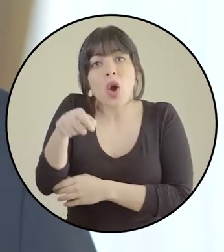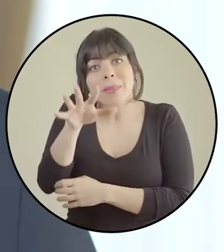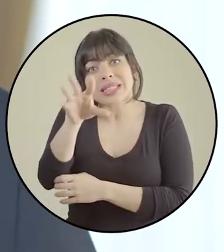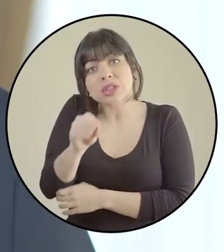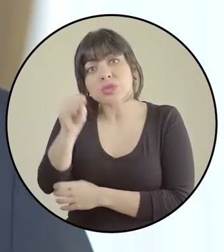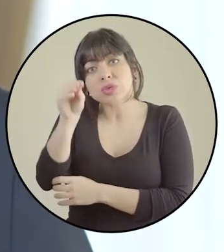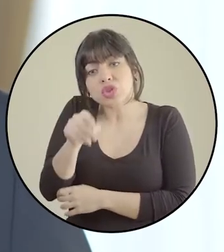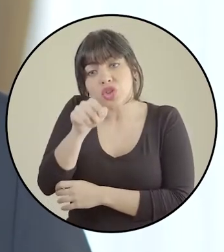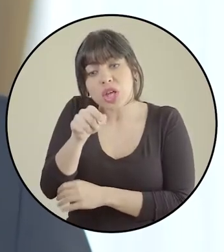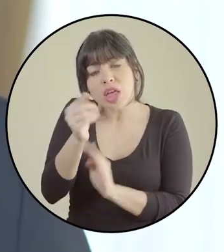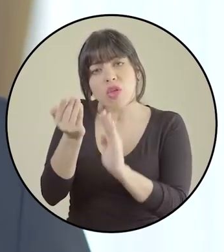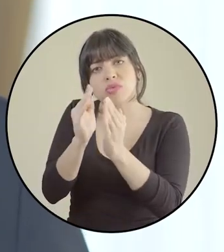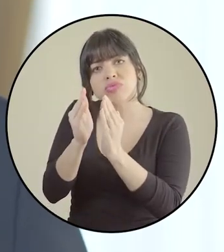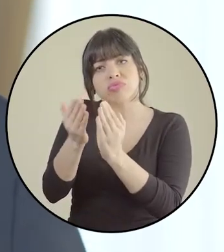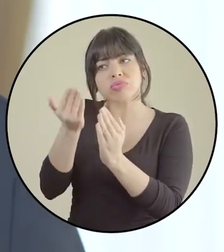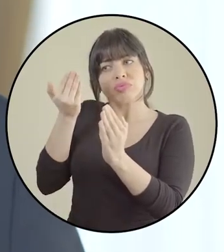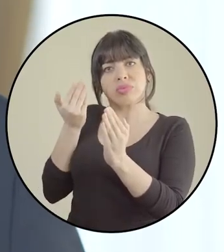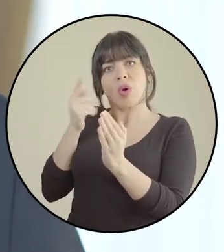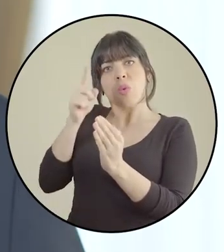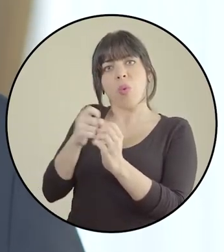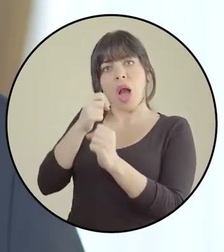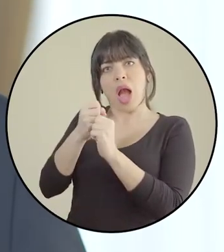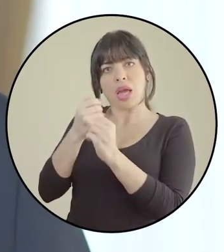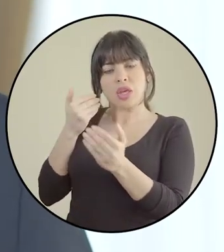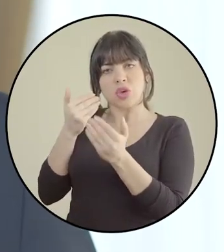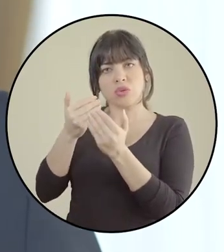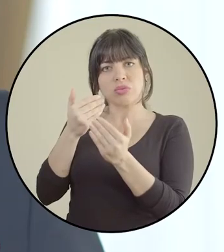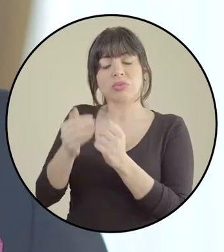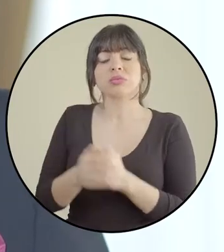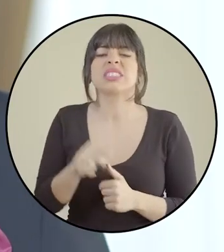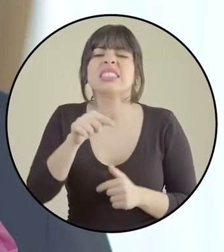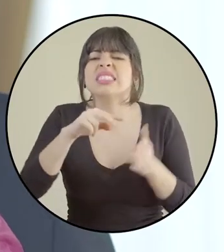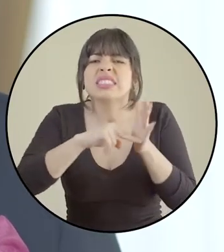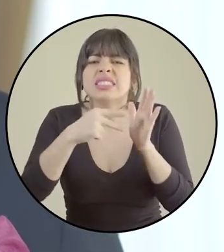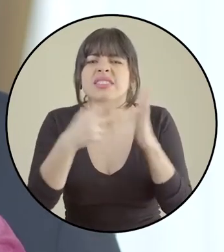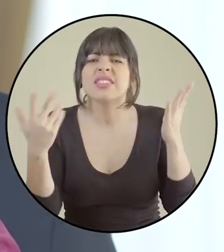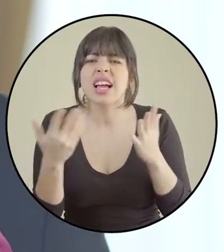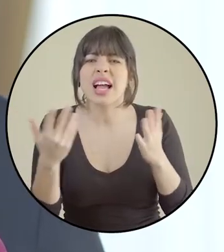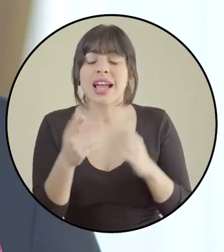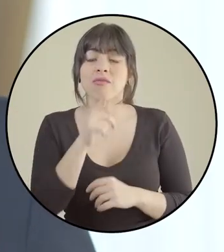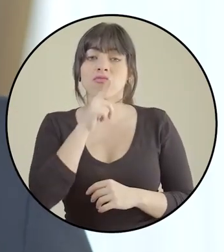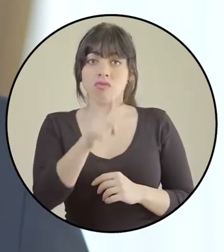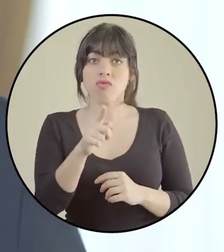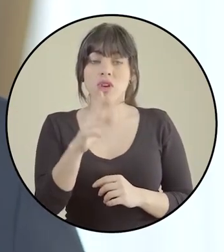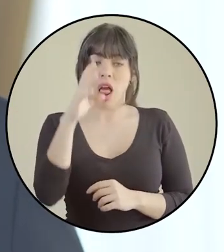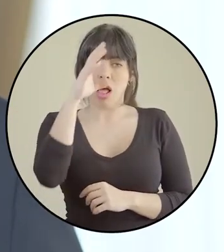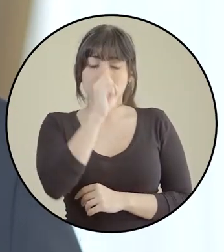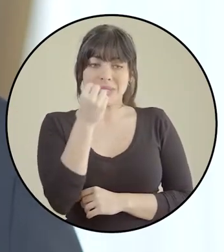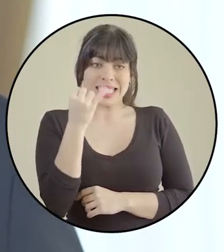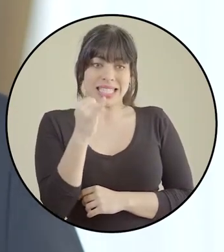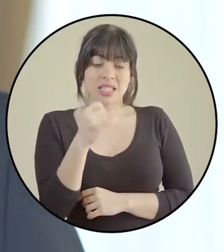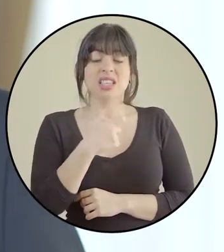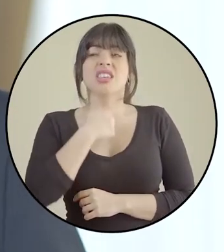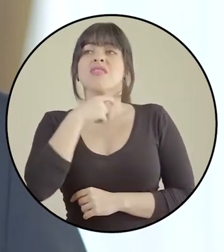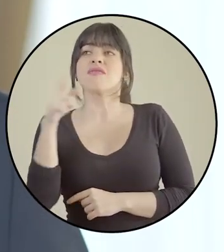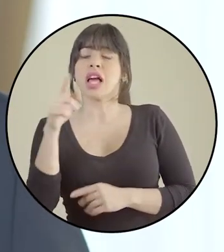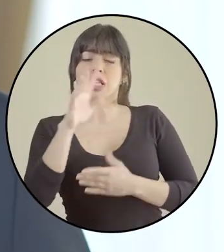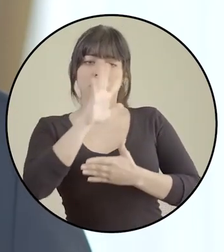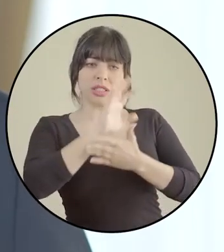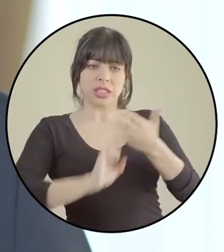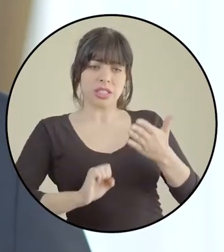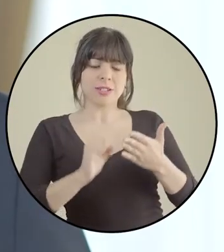,5% en comparación con el propuesto hace un año. Esto quiere decir que, en términos reales, si le restamos la